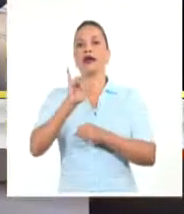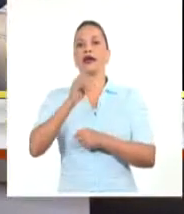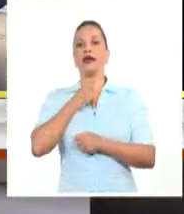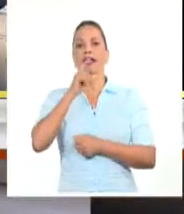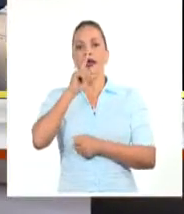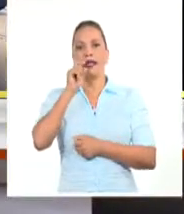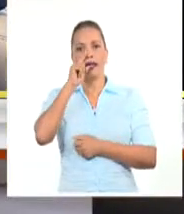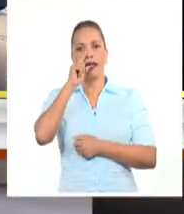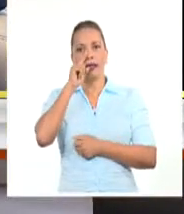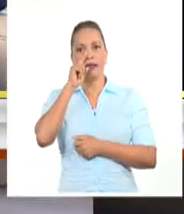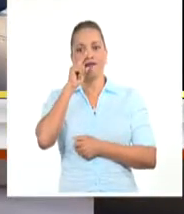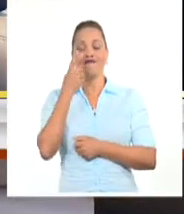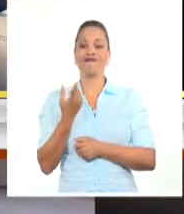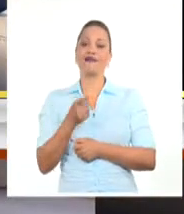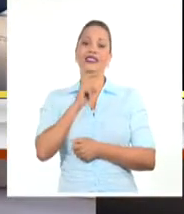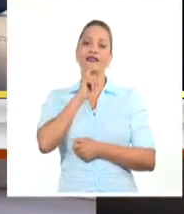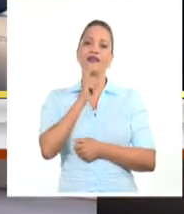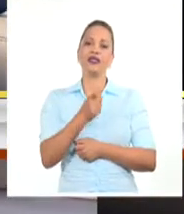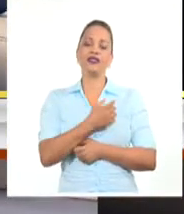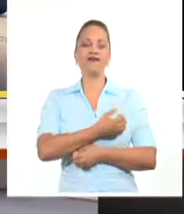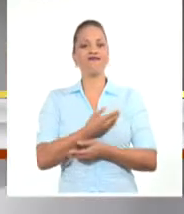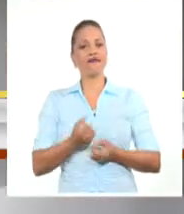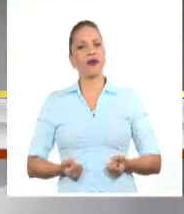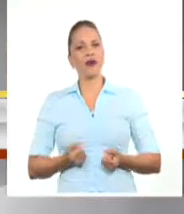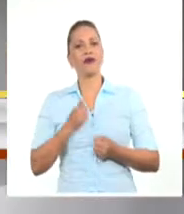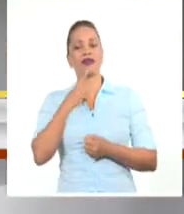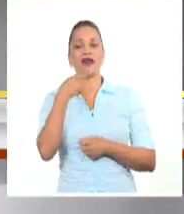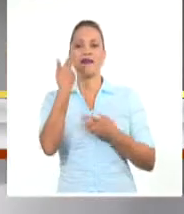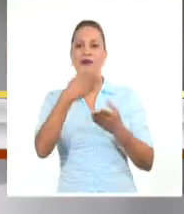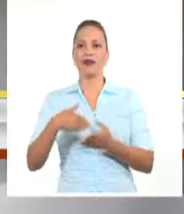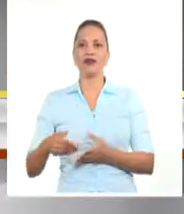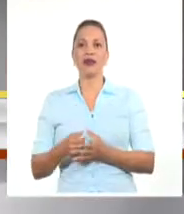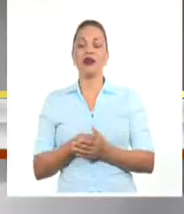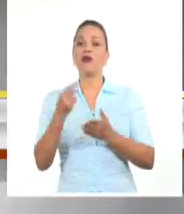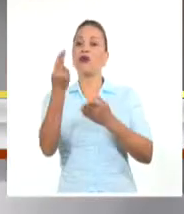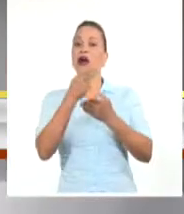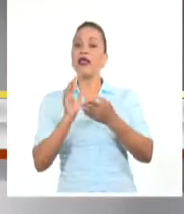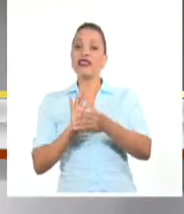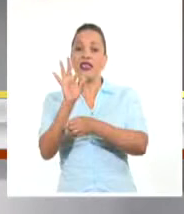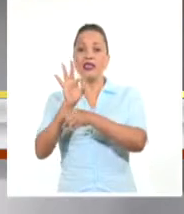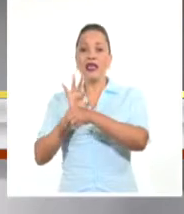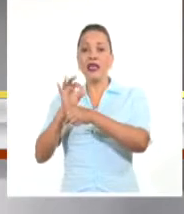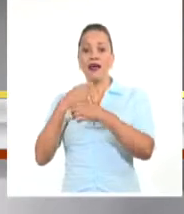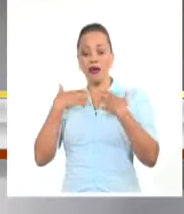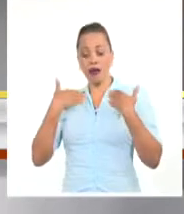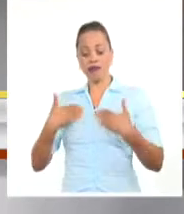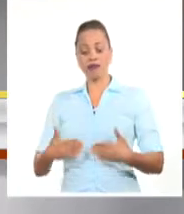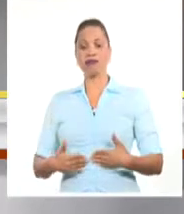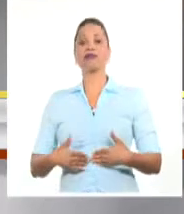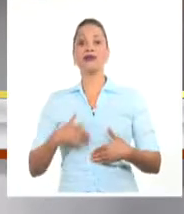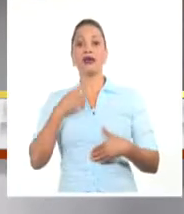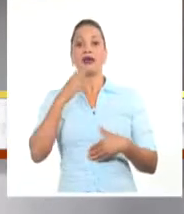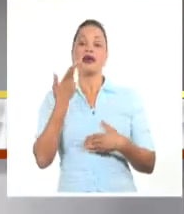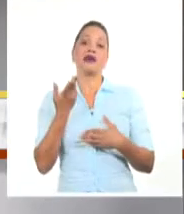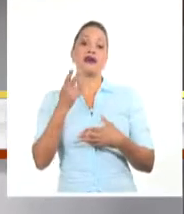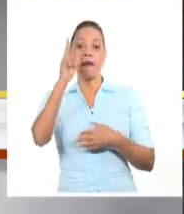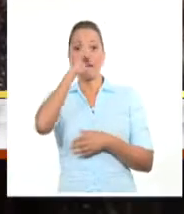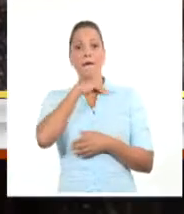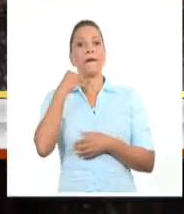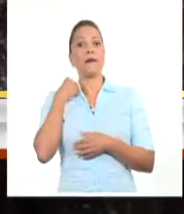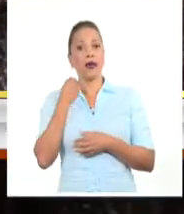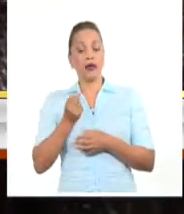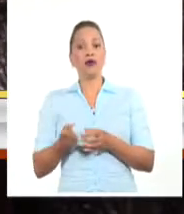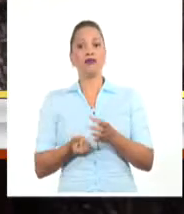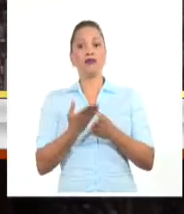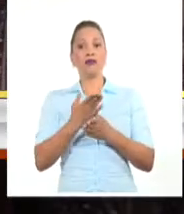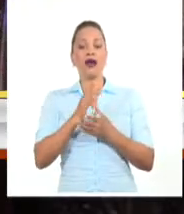la pérdida de tanto talento, belleza y afecto, porque una diseñadora de modas de exquisito buen gusto, médico de formación, amiga dulce